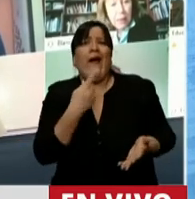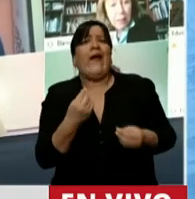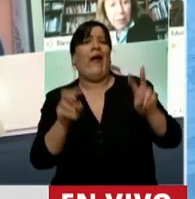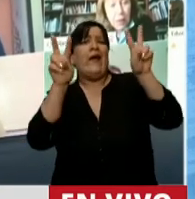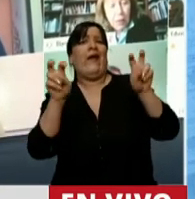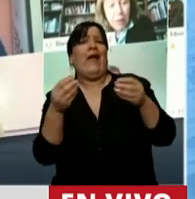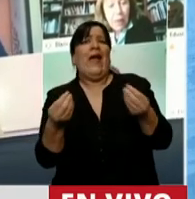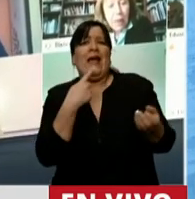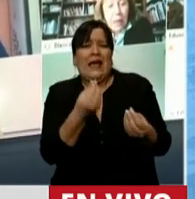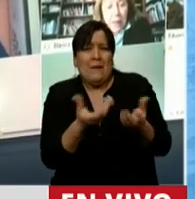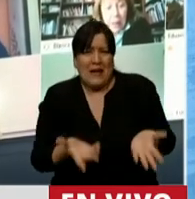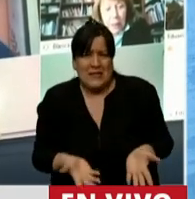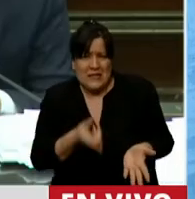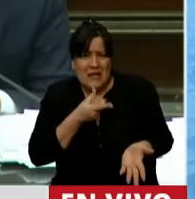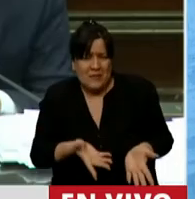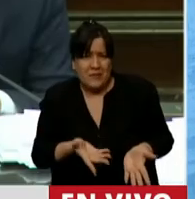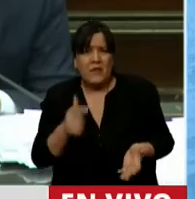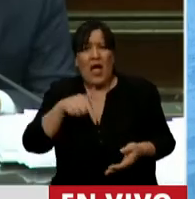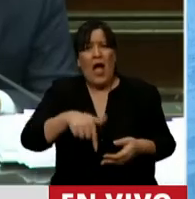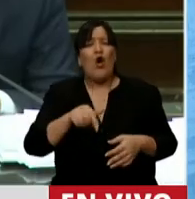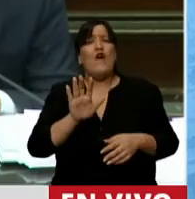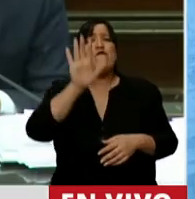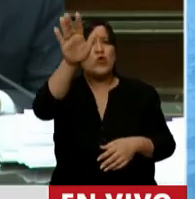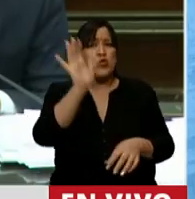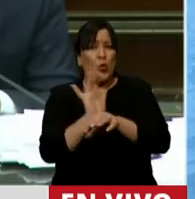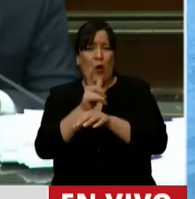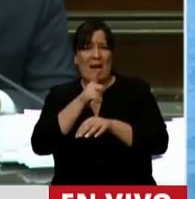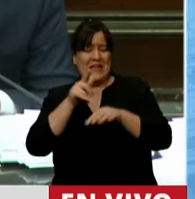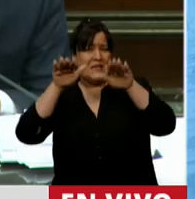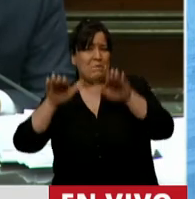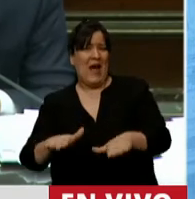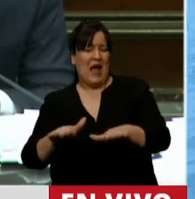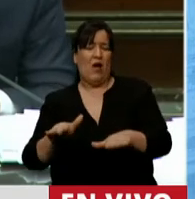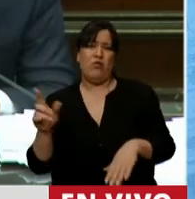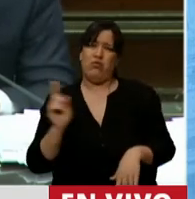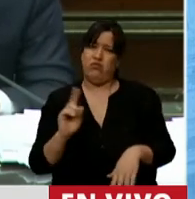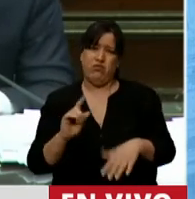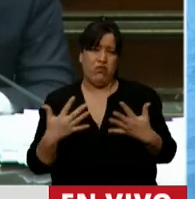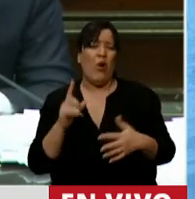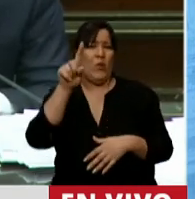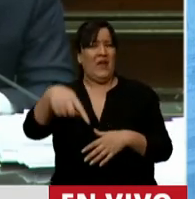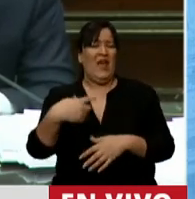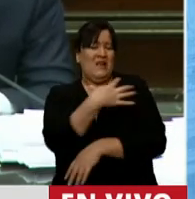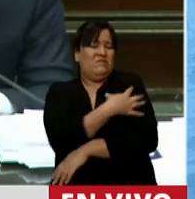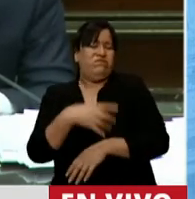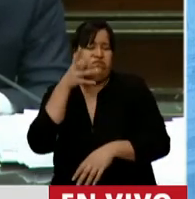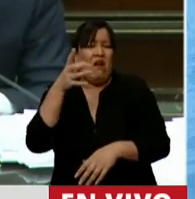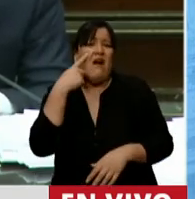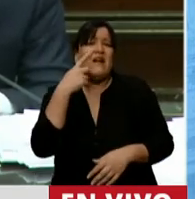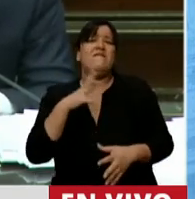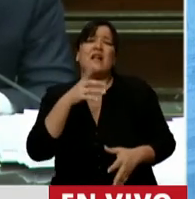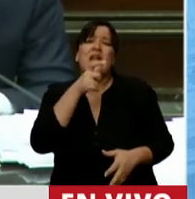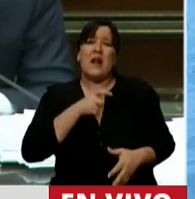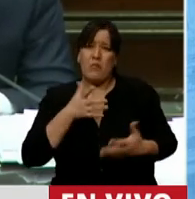podríamos poner a esto? Paralizar el futuro de nuestro país sin duda va a ser hambre y miseria. ¿Nos puede contestar